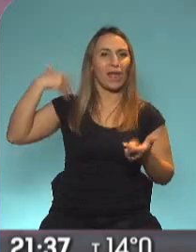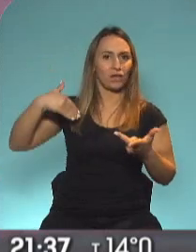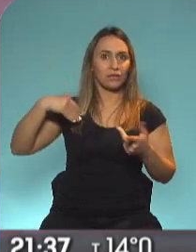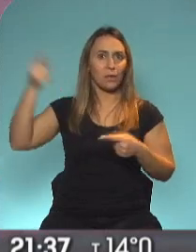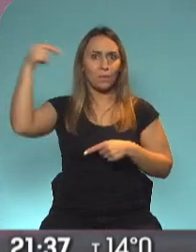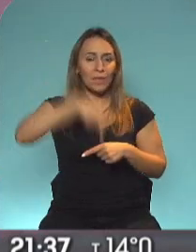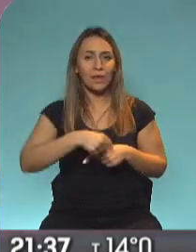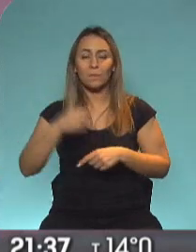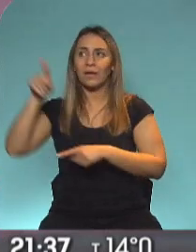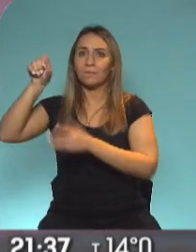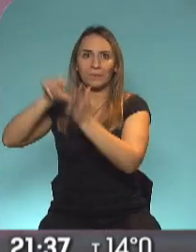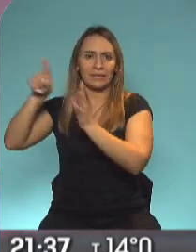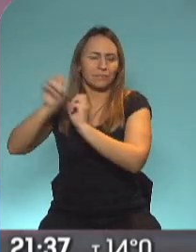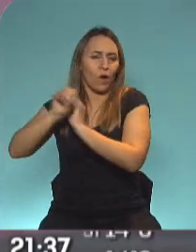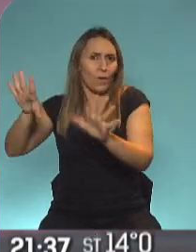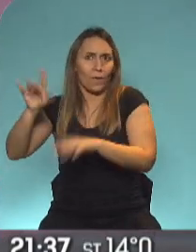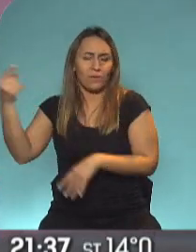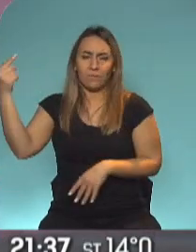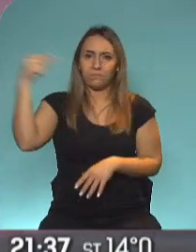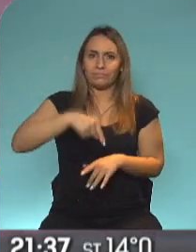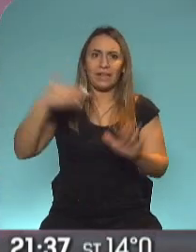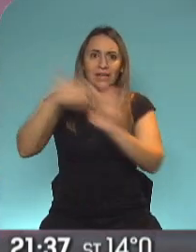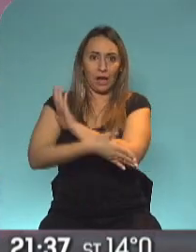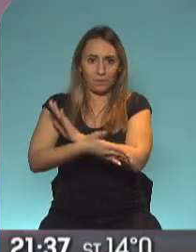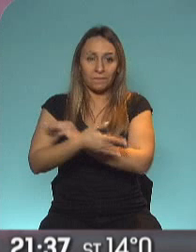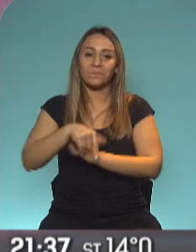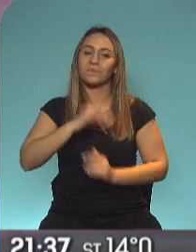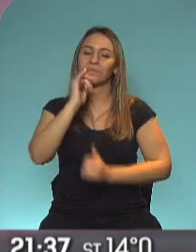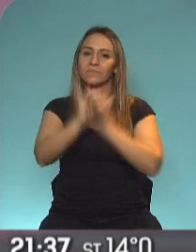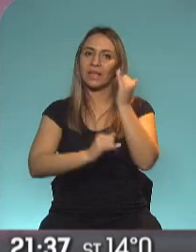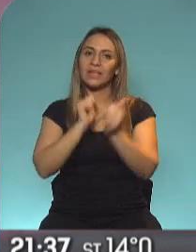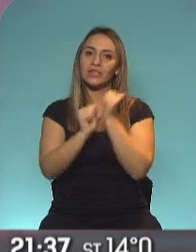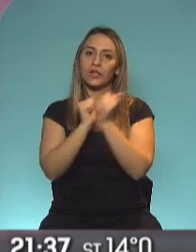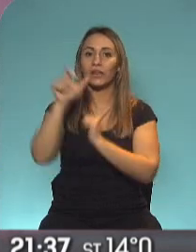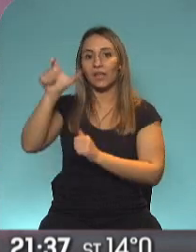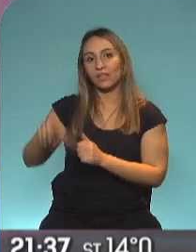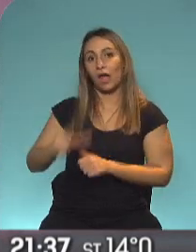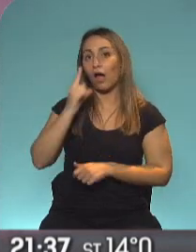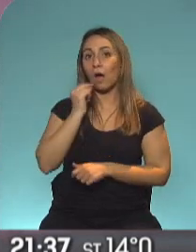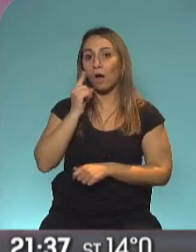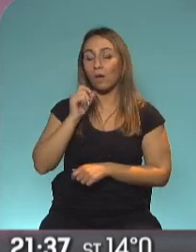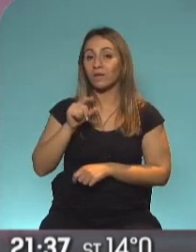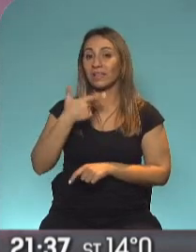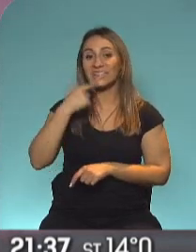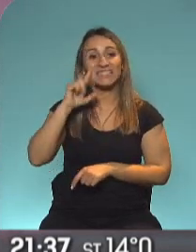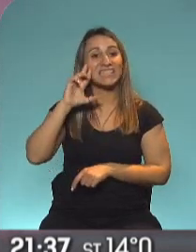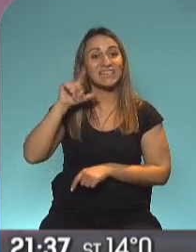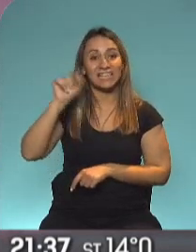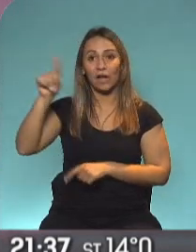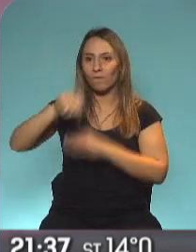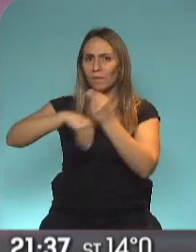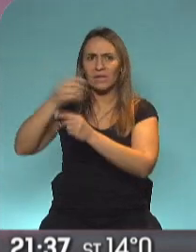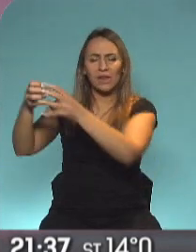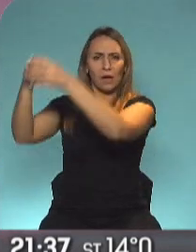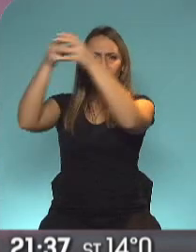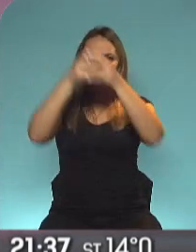a ver ahora, este personaje tan lindo que se llama Hatem Badouan. Él es un sirio que vino con toda su familia y se